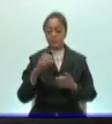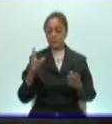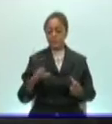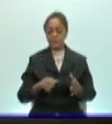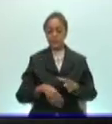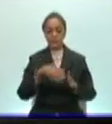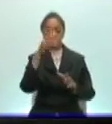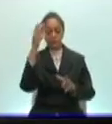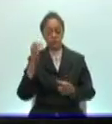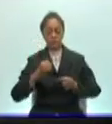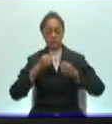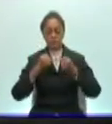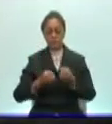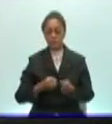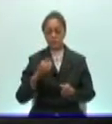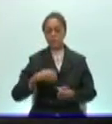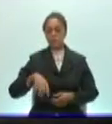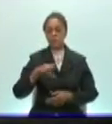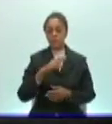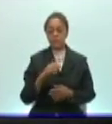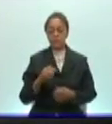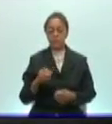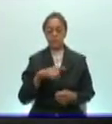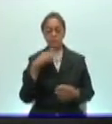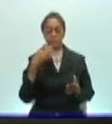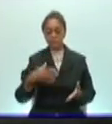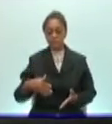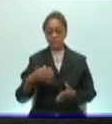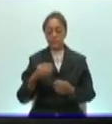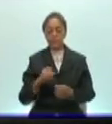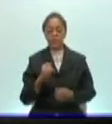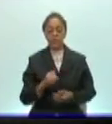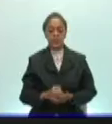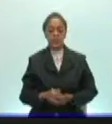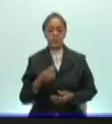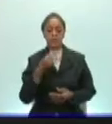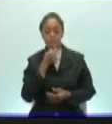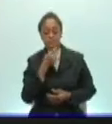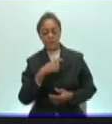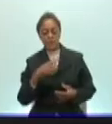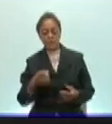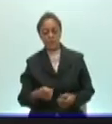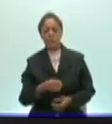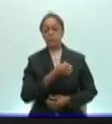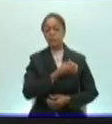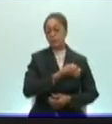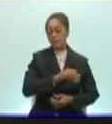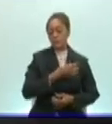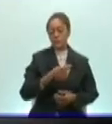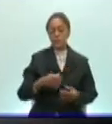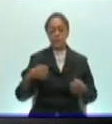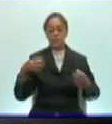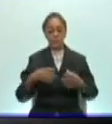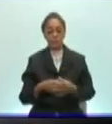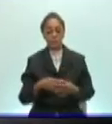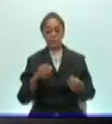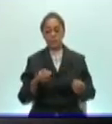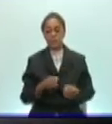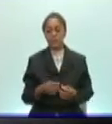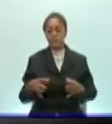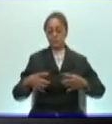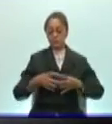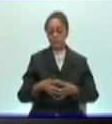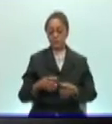estructuras represivas de una sociedad se demuelen. El viejo ejército, la policía, el conjunto de los aparatos